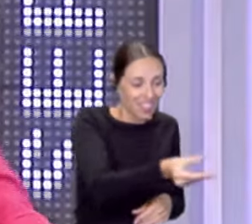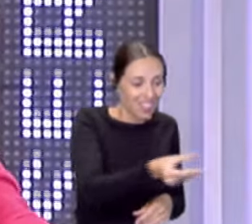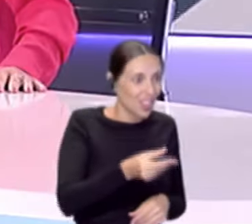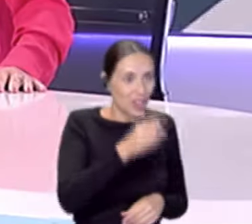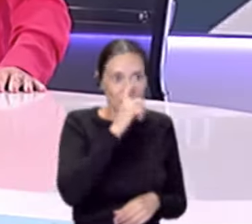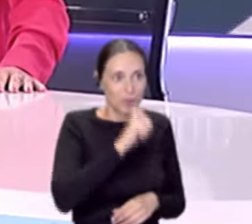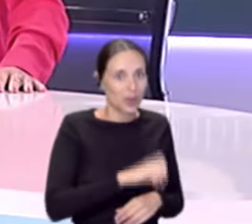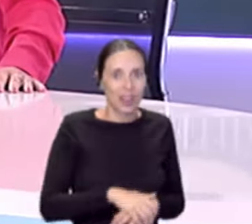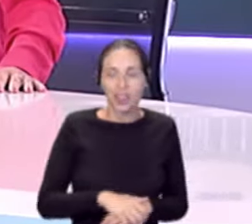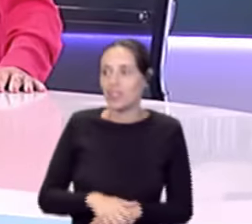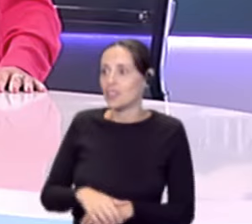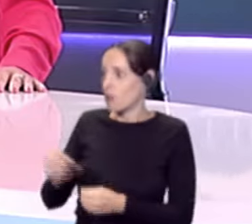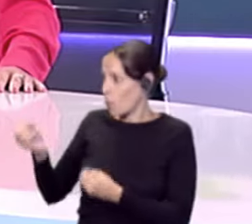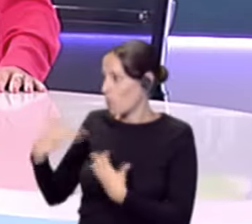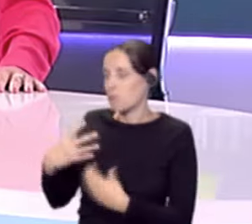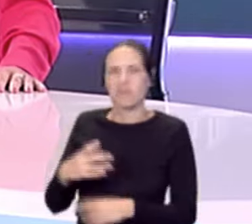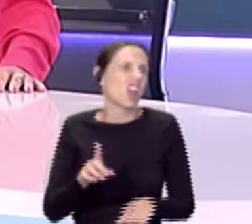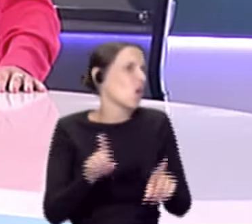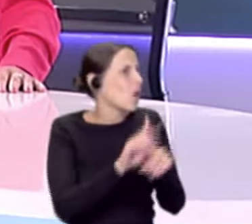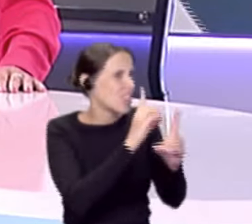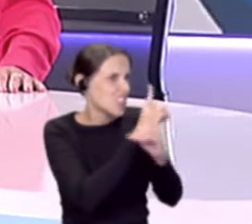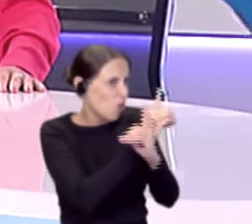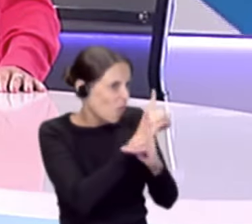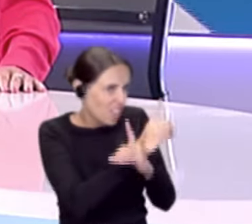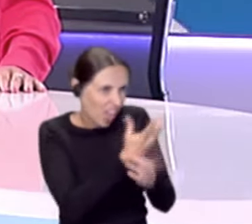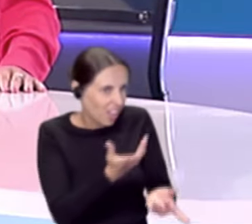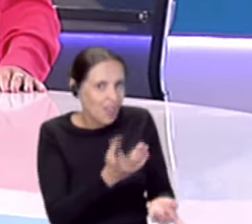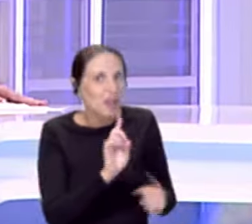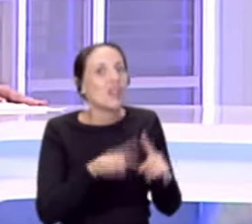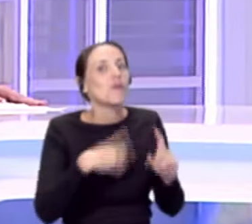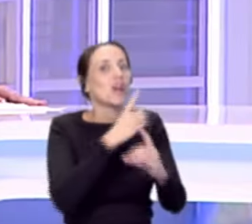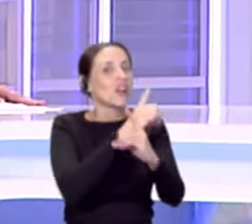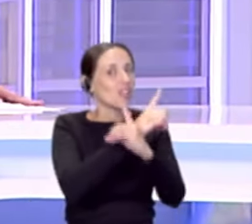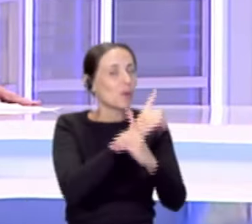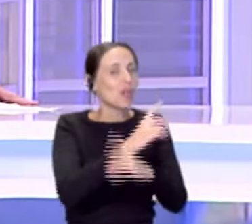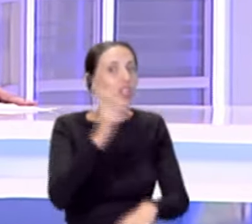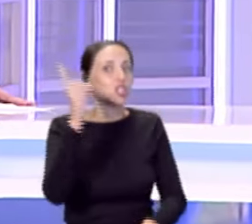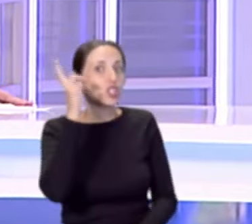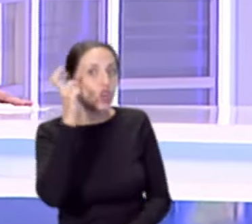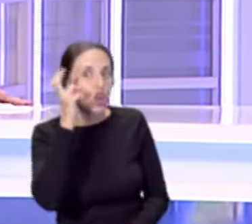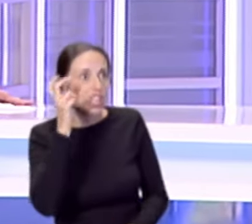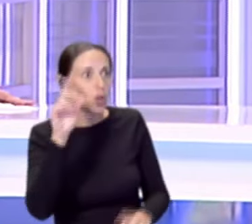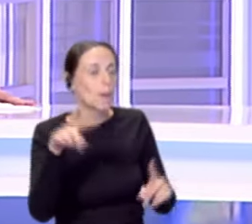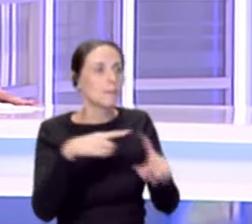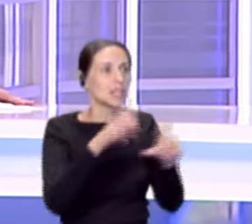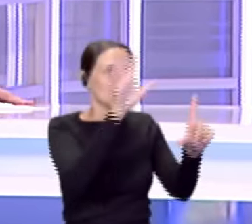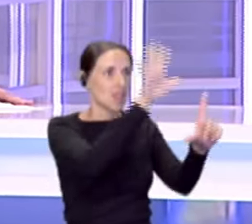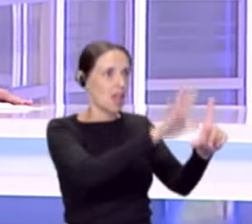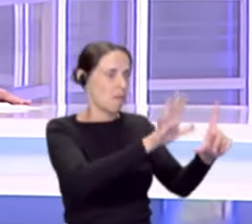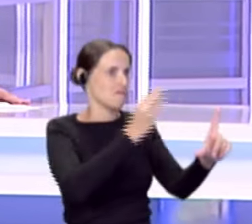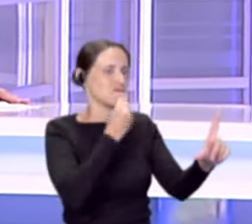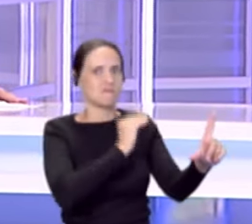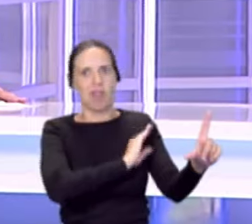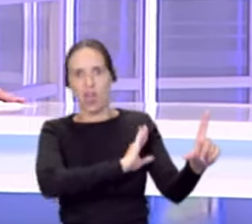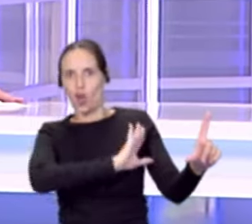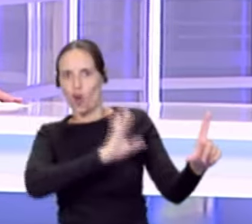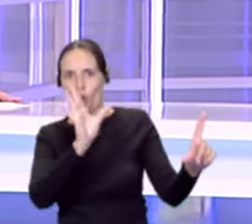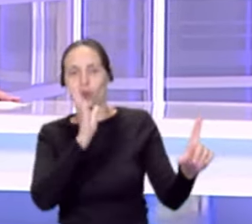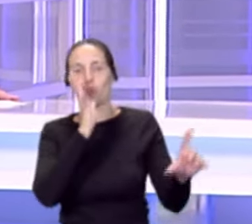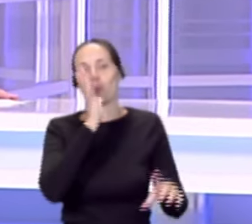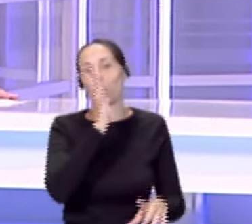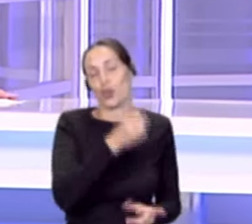Yo sí. Bueno, lo mismo que el DVD. Lo que pasa es que luego llega el DVD y entonces la calidad tanto del sonido como de la imagen mejoró muchísimo. Y por eso hoy,